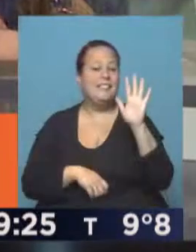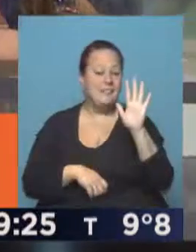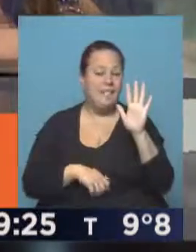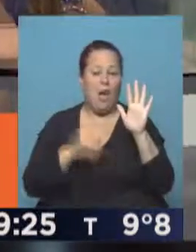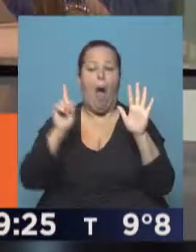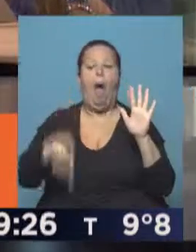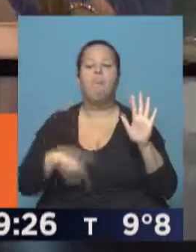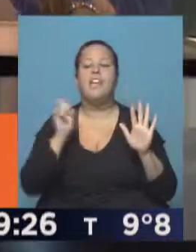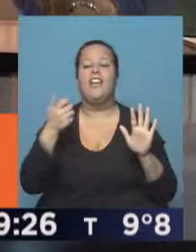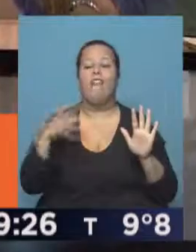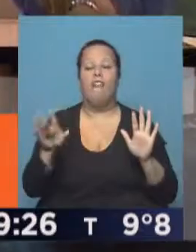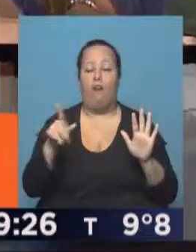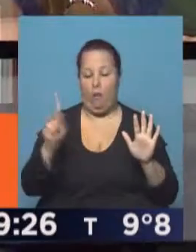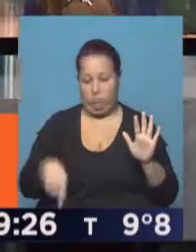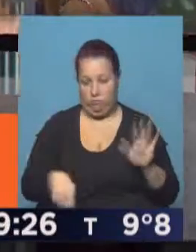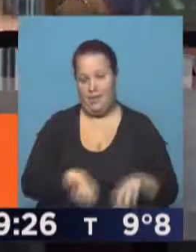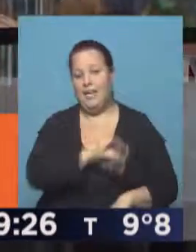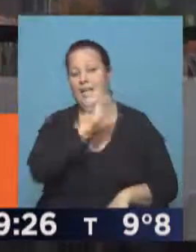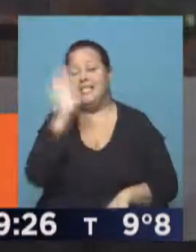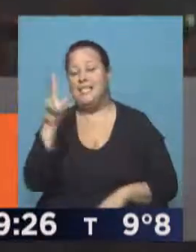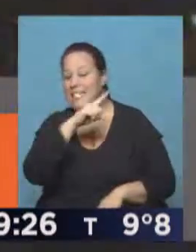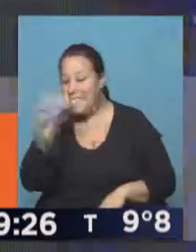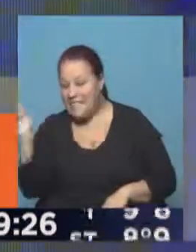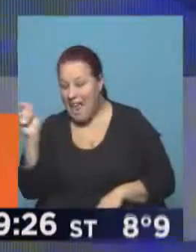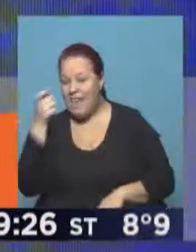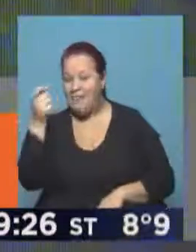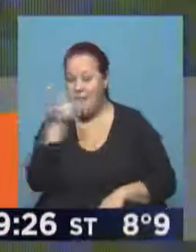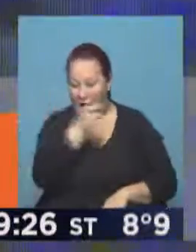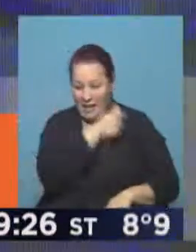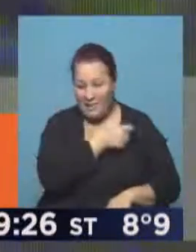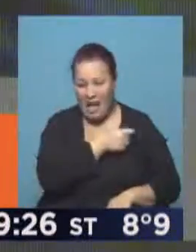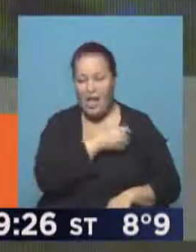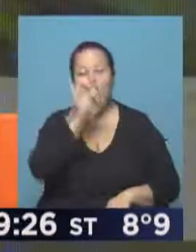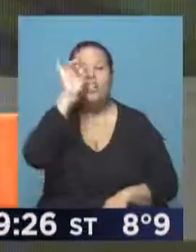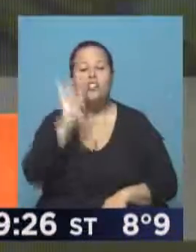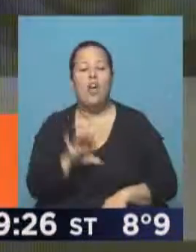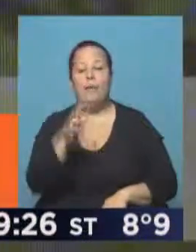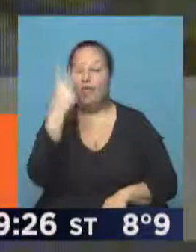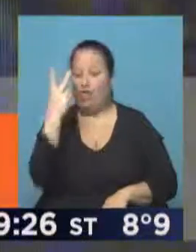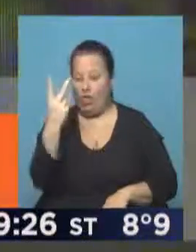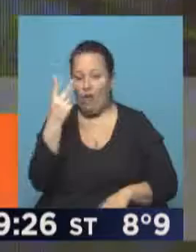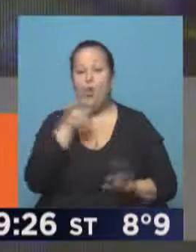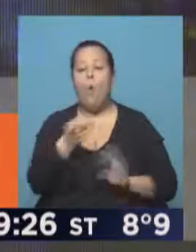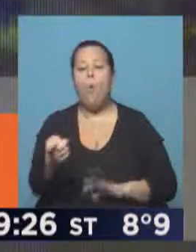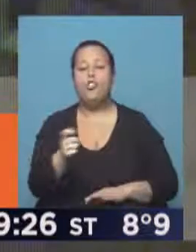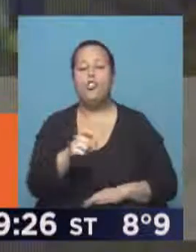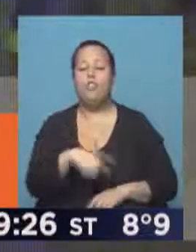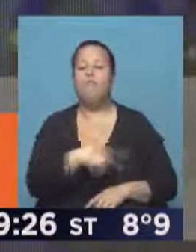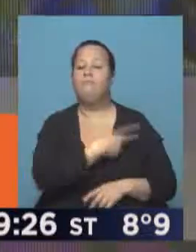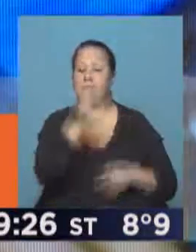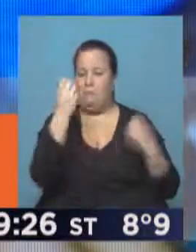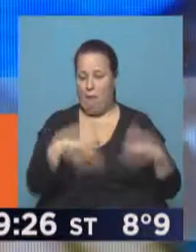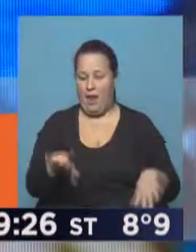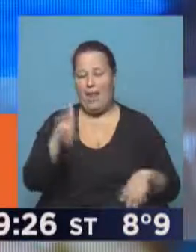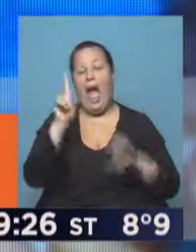se desconoce el autor. Y de cada 100 delitos que se cometen, solamente 2 llegan a juicio y algunos de